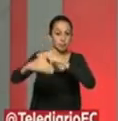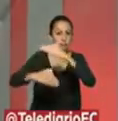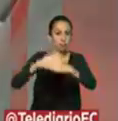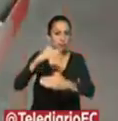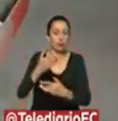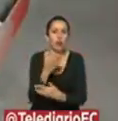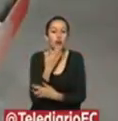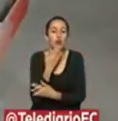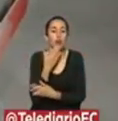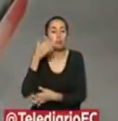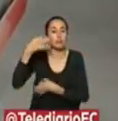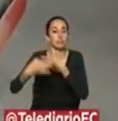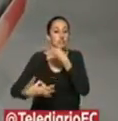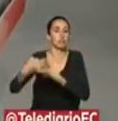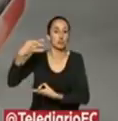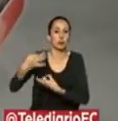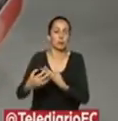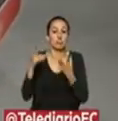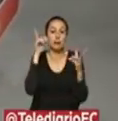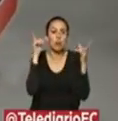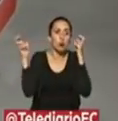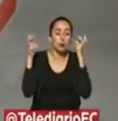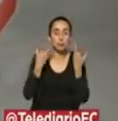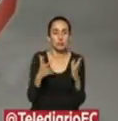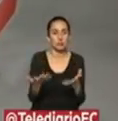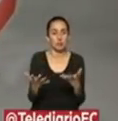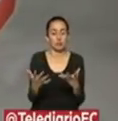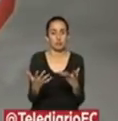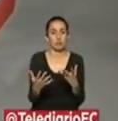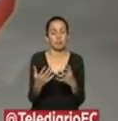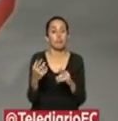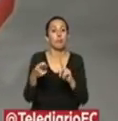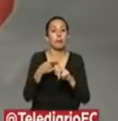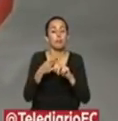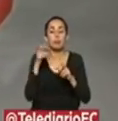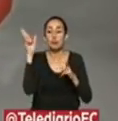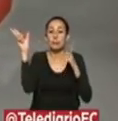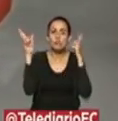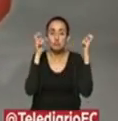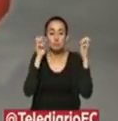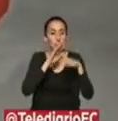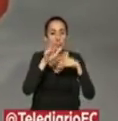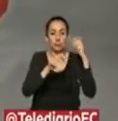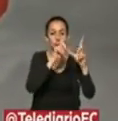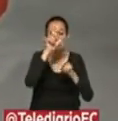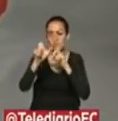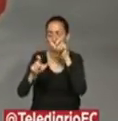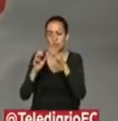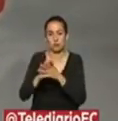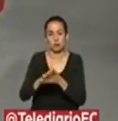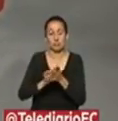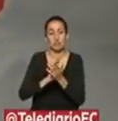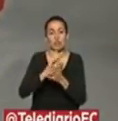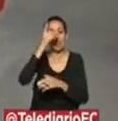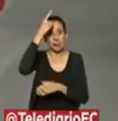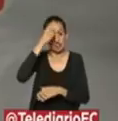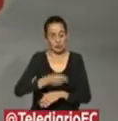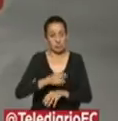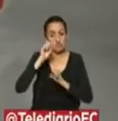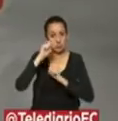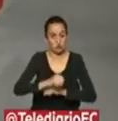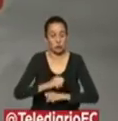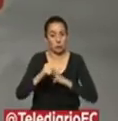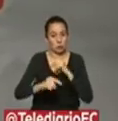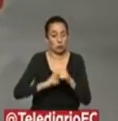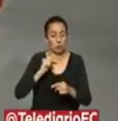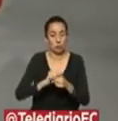se lleva adelante un juicio si no se va a oír a las partes y se toman decisiones con anterioridad? La decisión que sí es válida es aquella